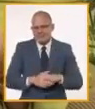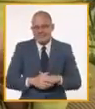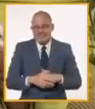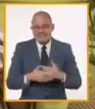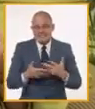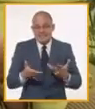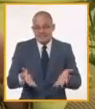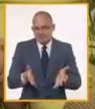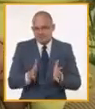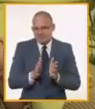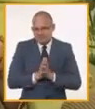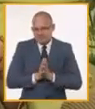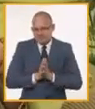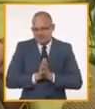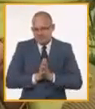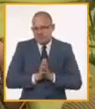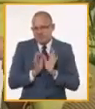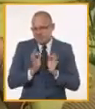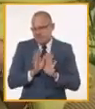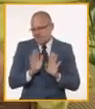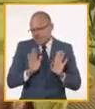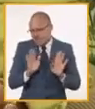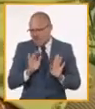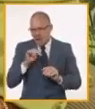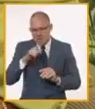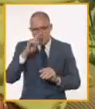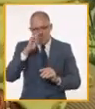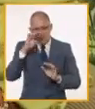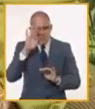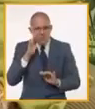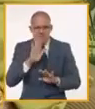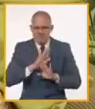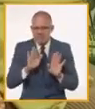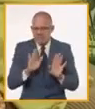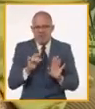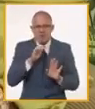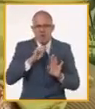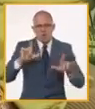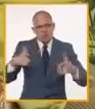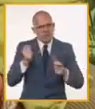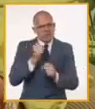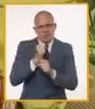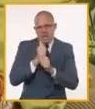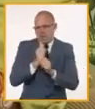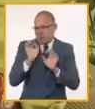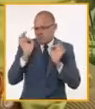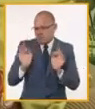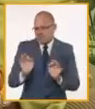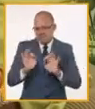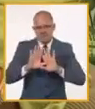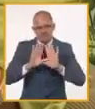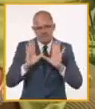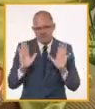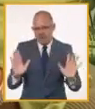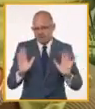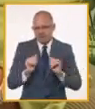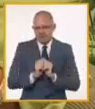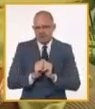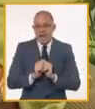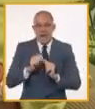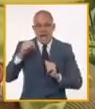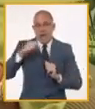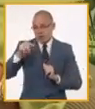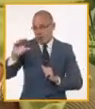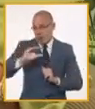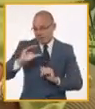la vida, en el sentido de todas las tareas cumplidas como profesional, en que ya trabajar es una decisión